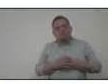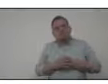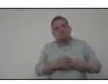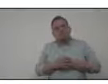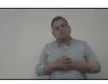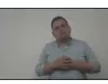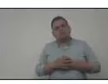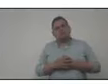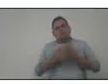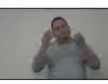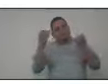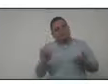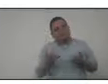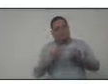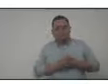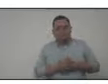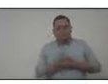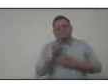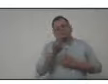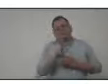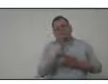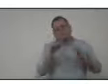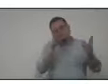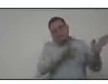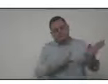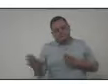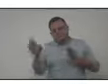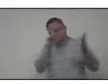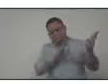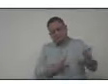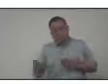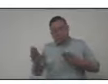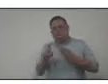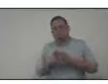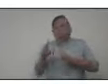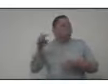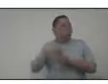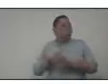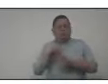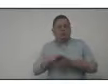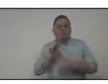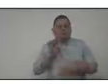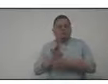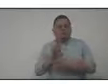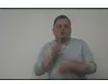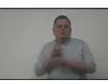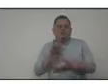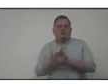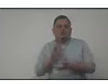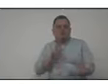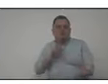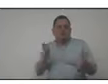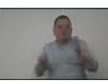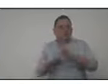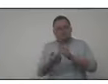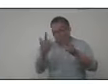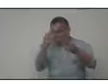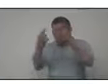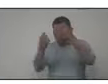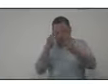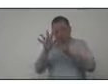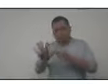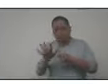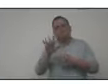Igualmente, contamos con 12 planes en la estructuración institucional y planes estratégicos de